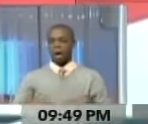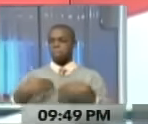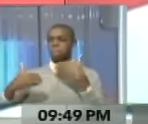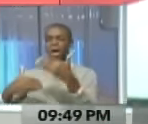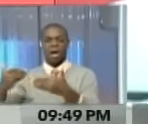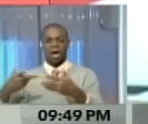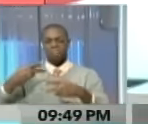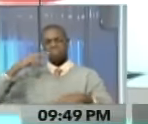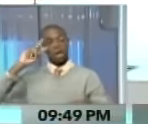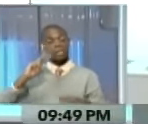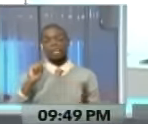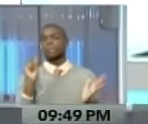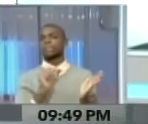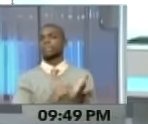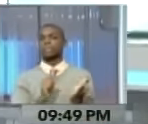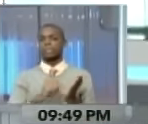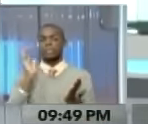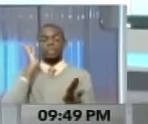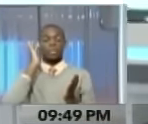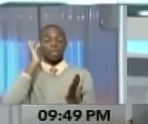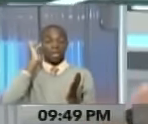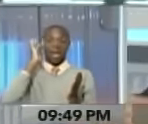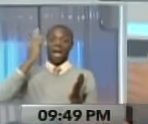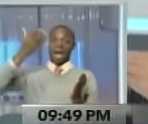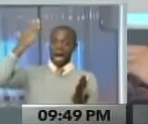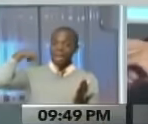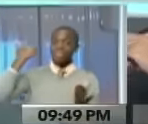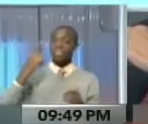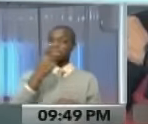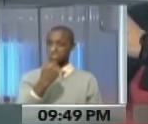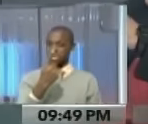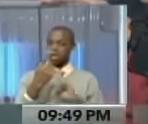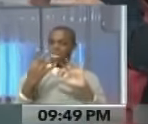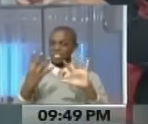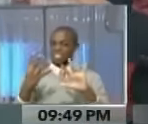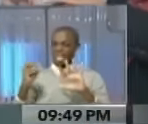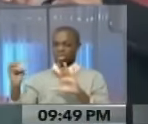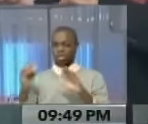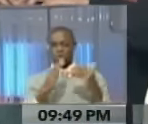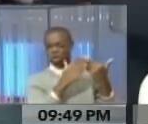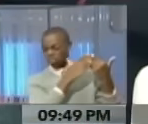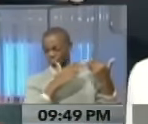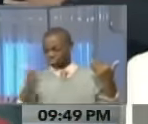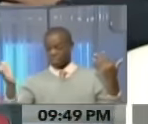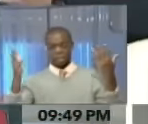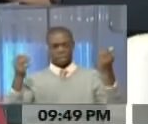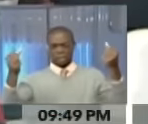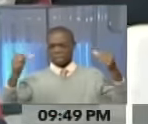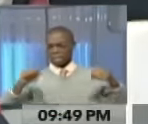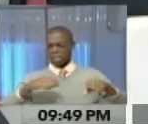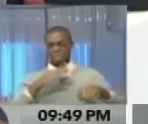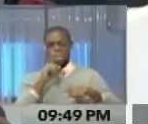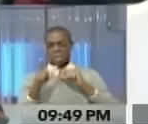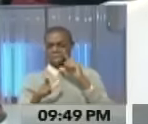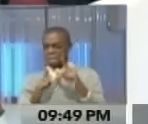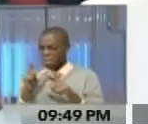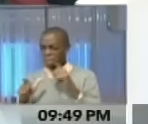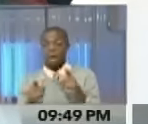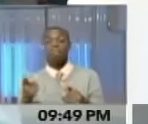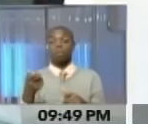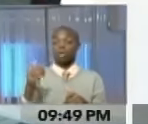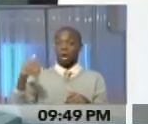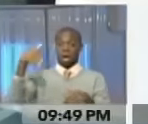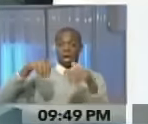hecho demasiadas veces lo hicieron en la cuarta República lo hicieron en el 2004 porque realmente ensuciaron la solicitud de referendo